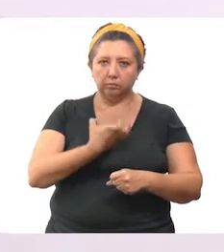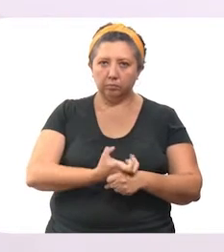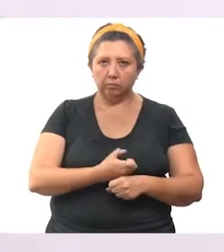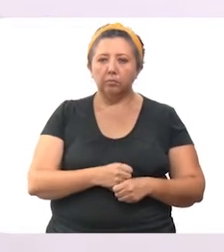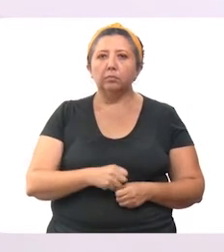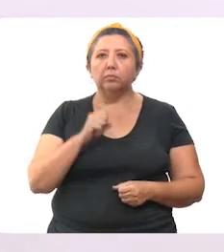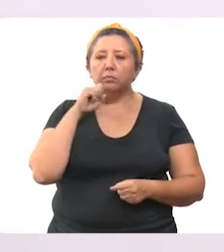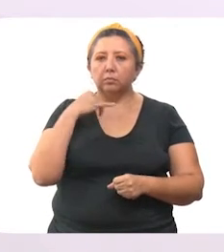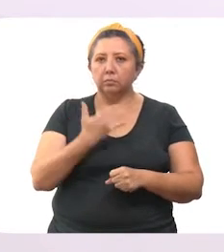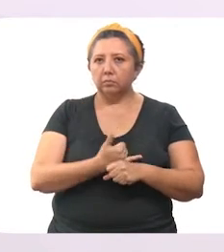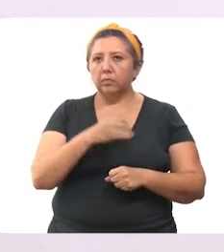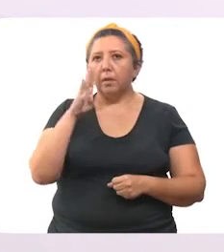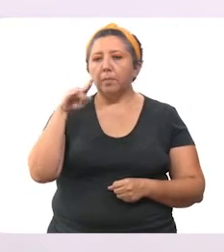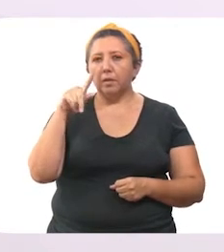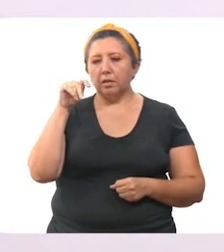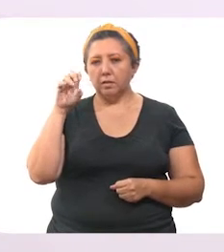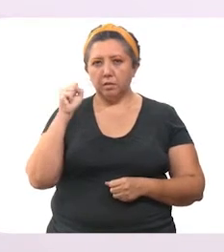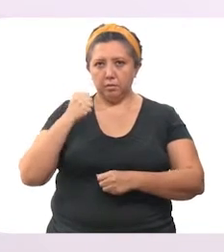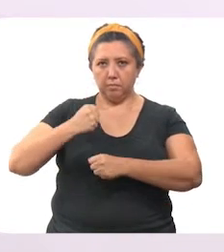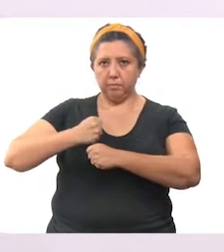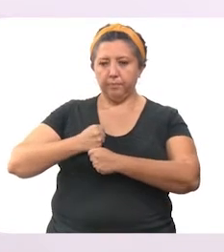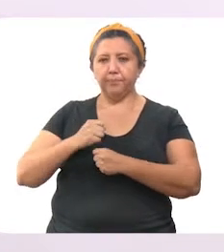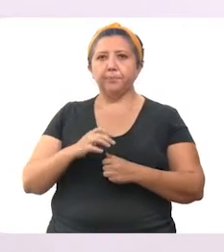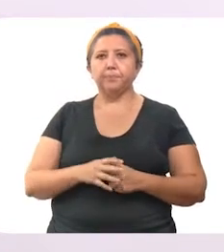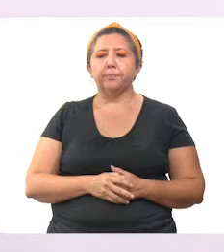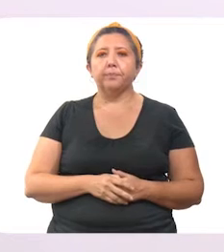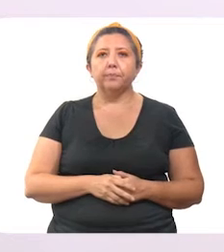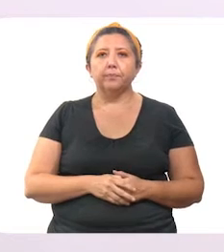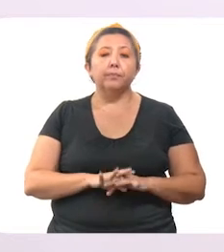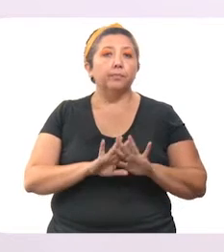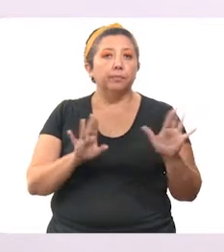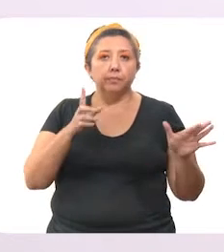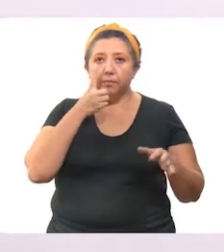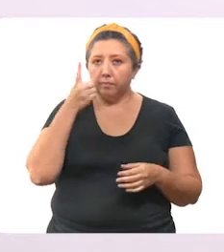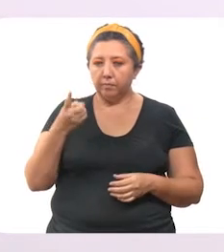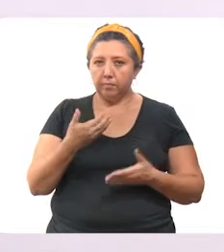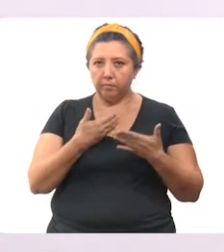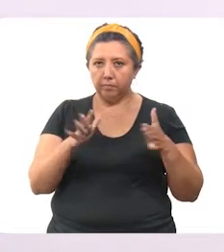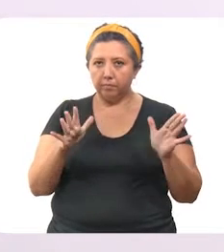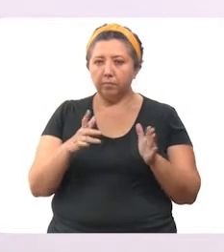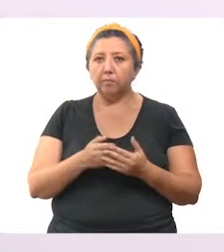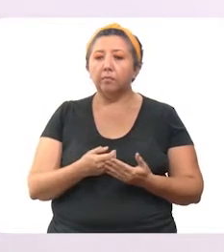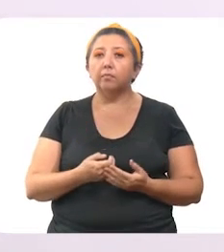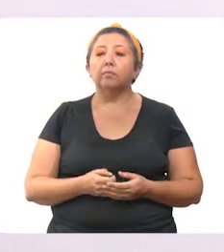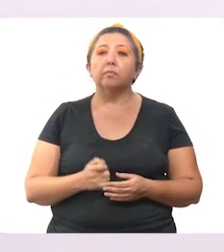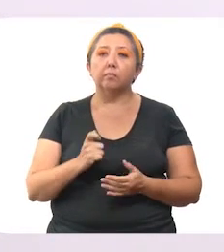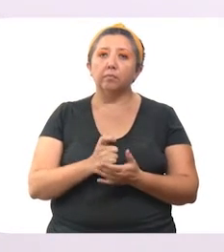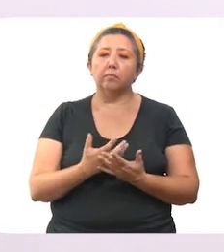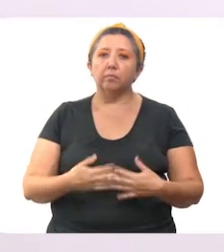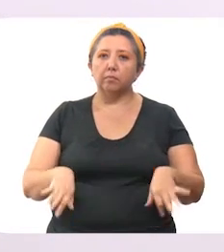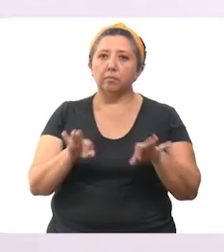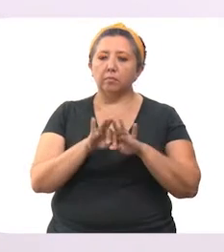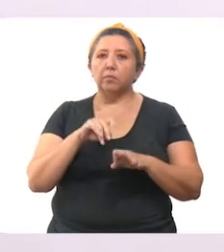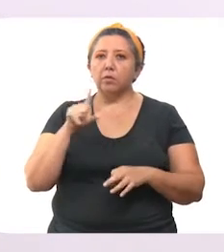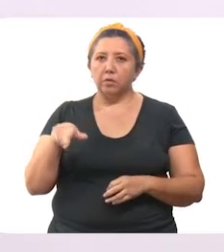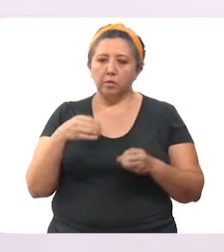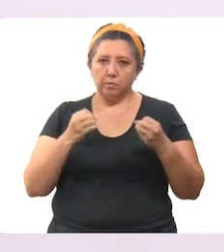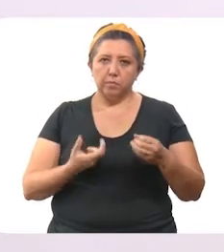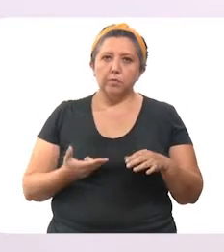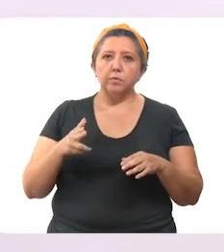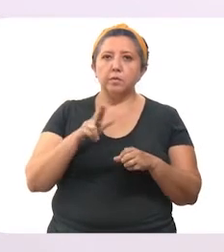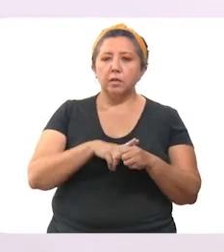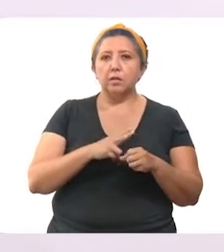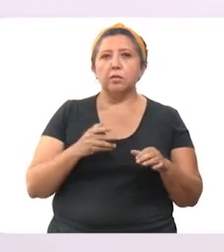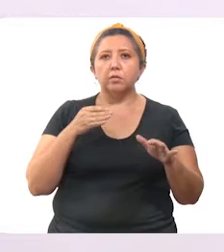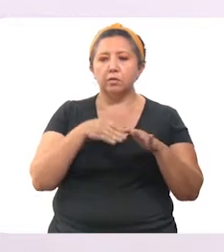Estado, la Secretaría de Bienestar y las Fuerzas Armadas. Como se ha señalado, en la reapertura económica, los datos más importantes son